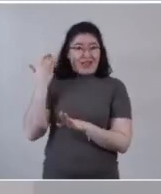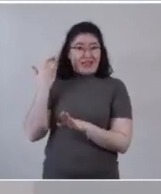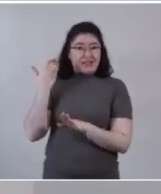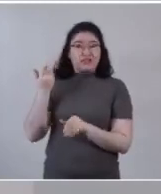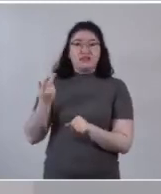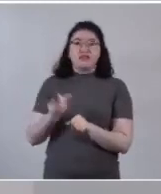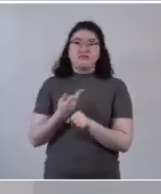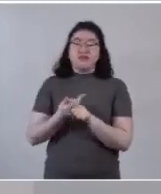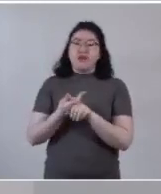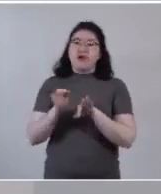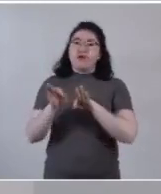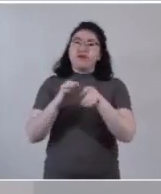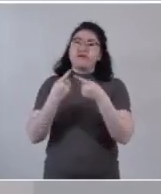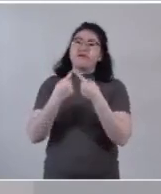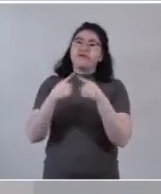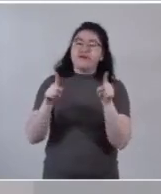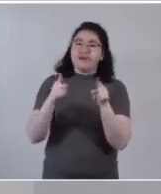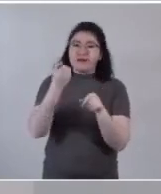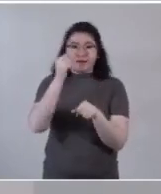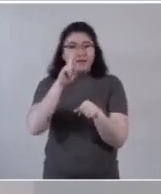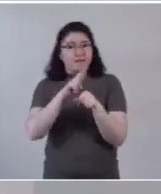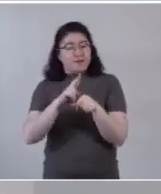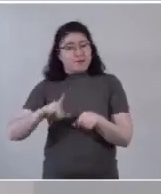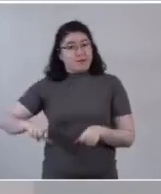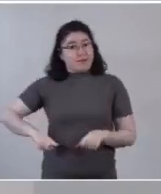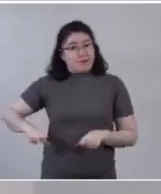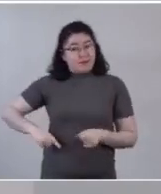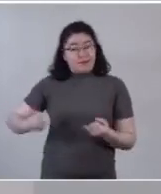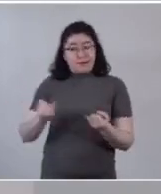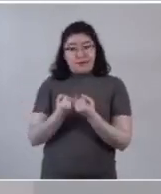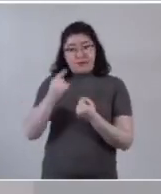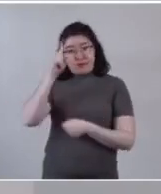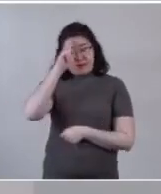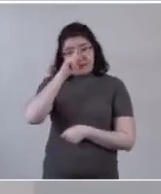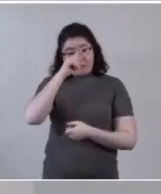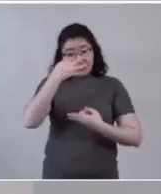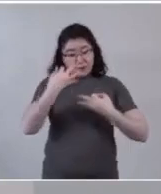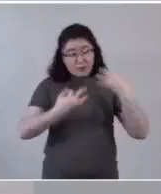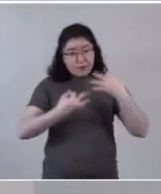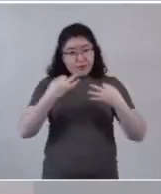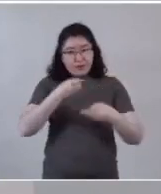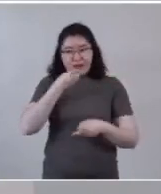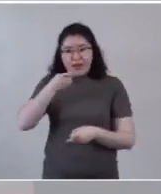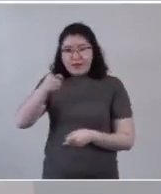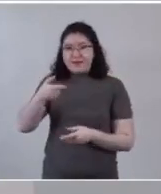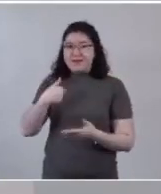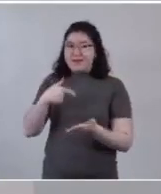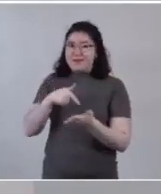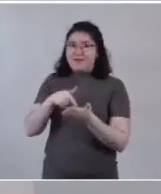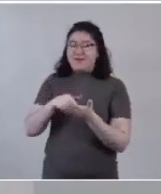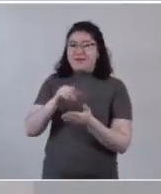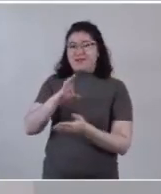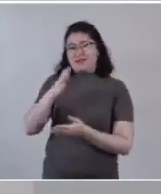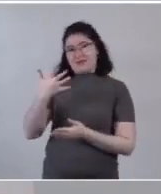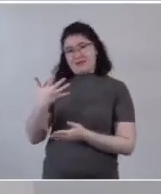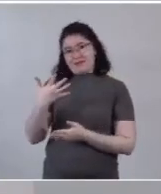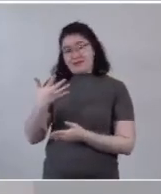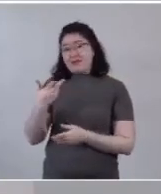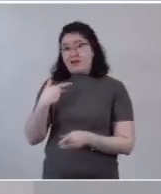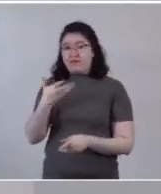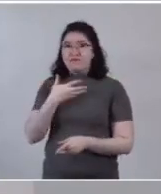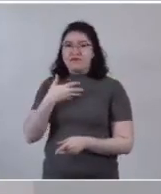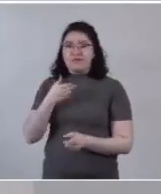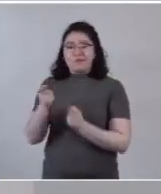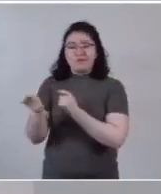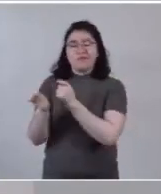Ahí la Secretaría de Gobierno y el consejero jurídico nos han ayudado mucho. Hay un centro de mando ahí en C5. Con